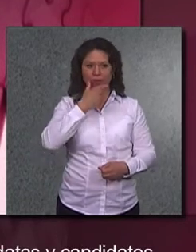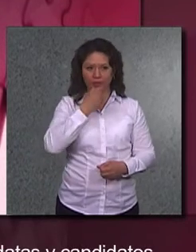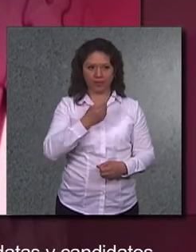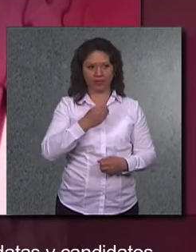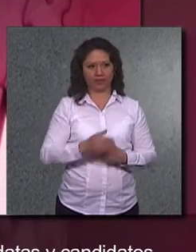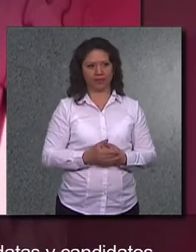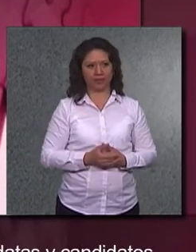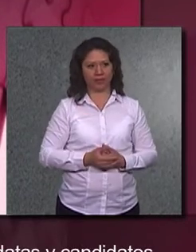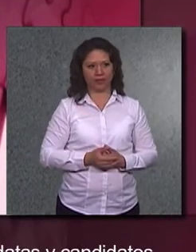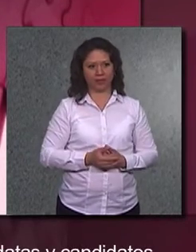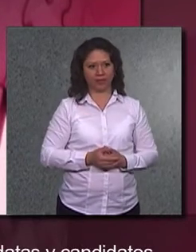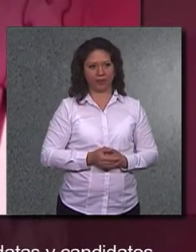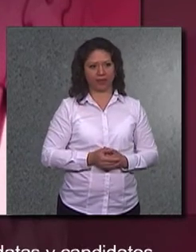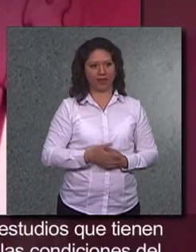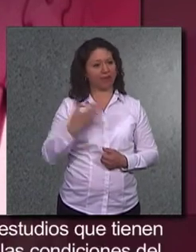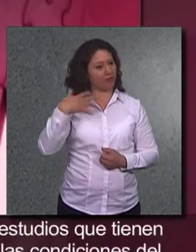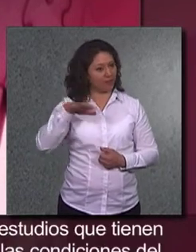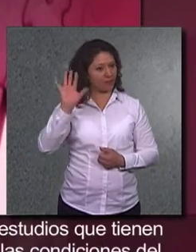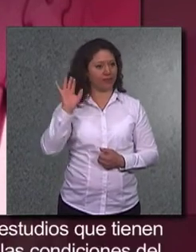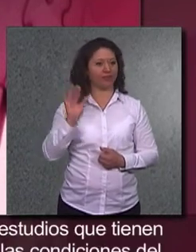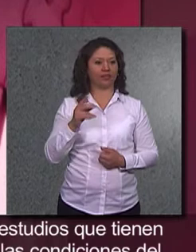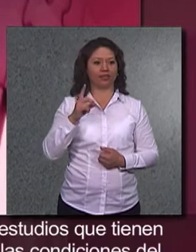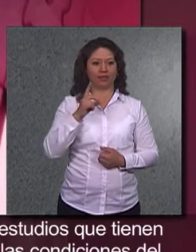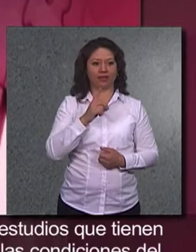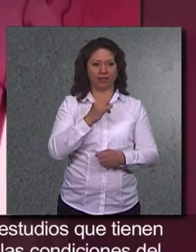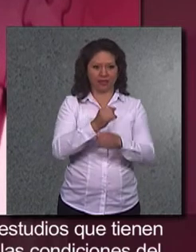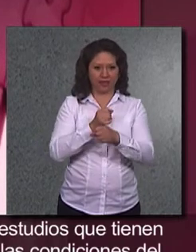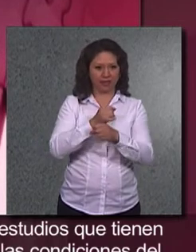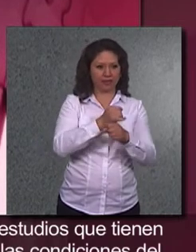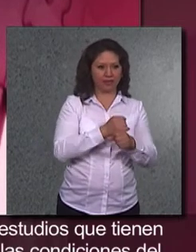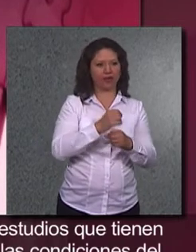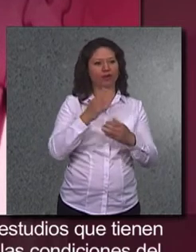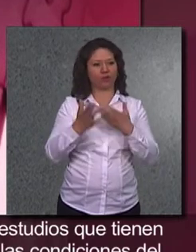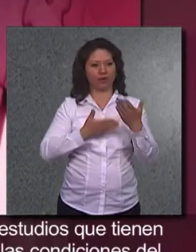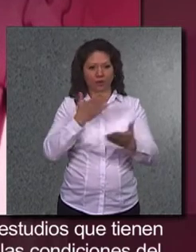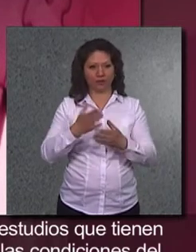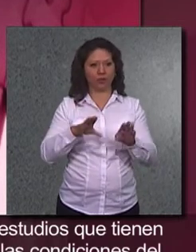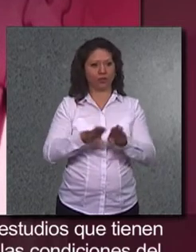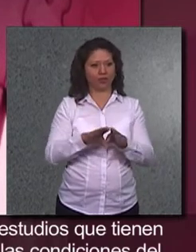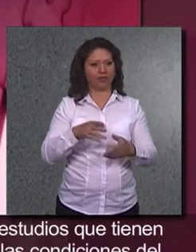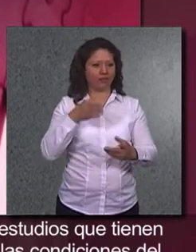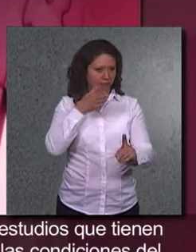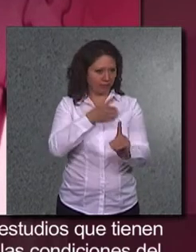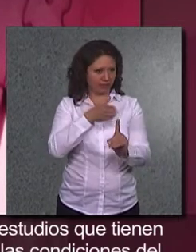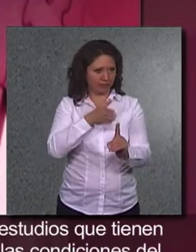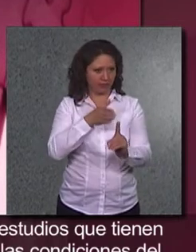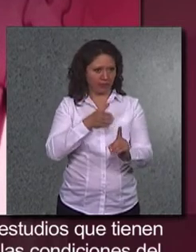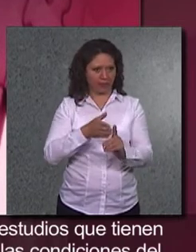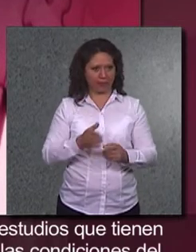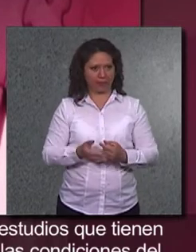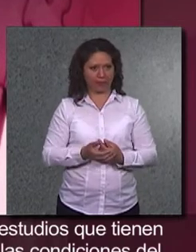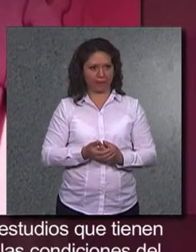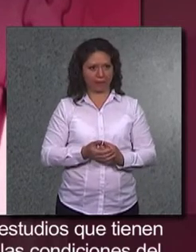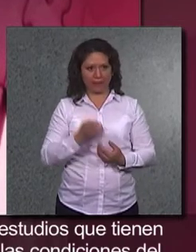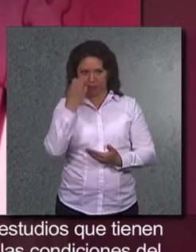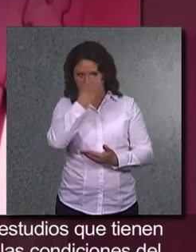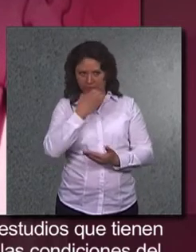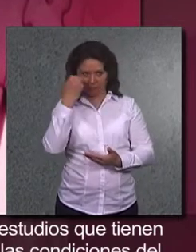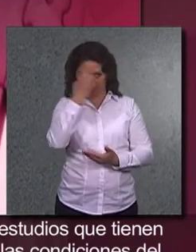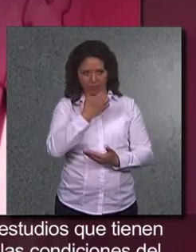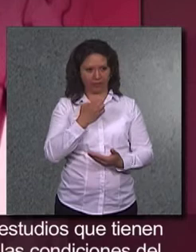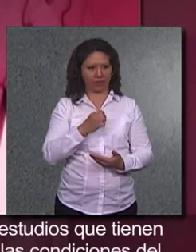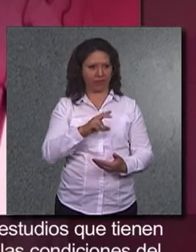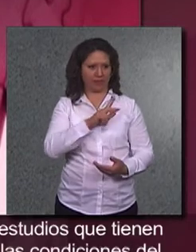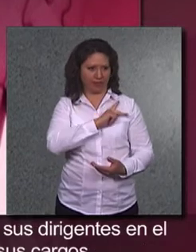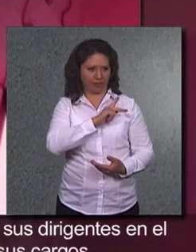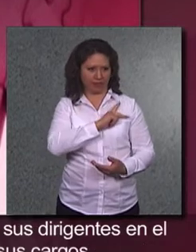candidatos aquellos diagnósticos estudios que tienen como por objeto evaluar